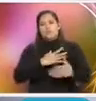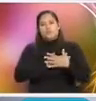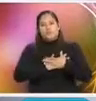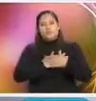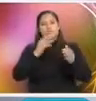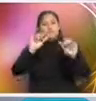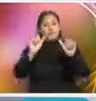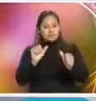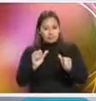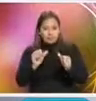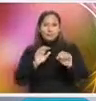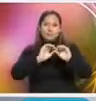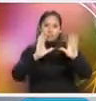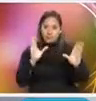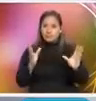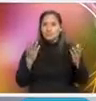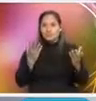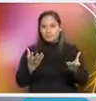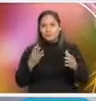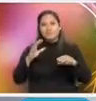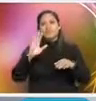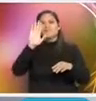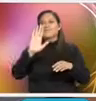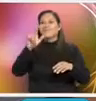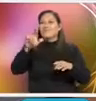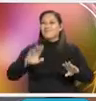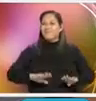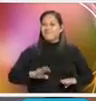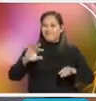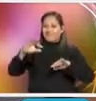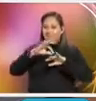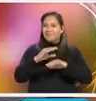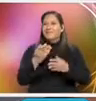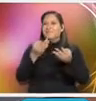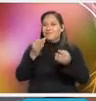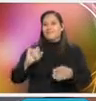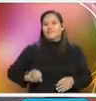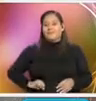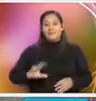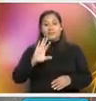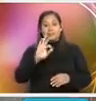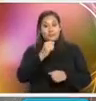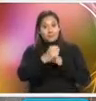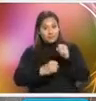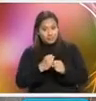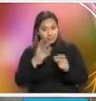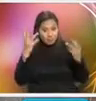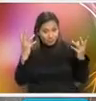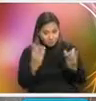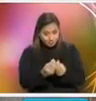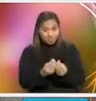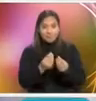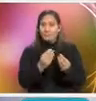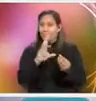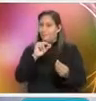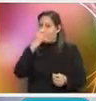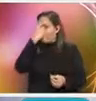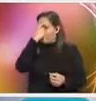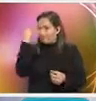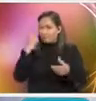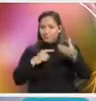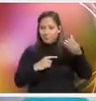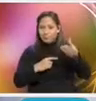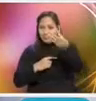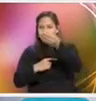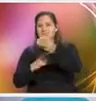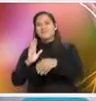del arte, claro, le queda como anillo al dedo. Así es, y 40 años, recopilar 40 años no es fácil en 3 tomos, ¿no?